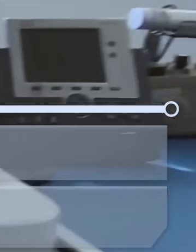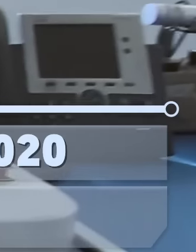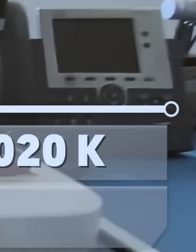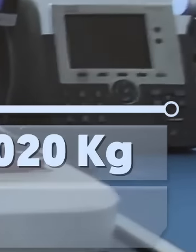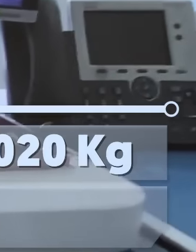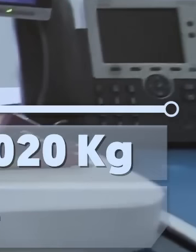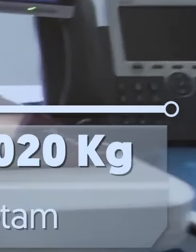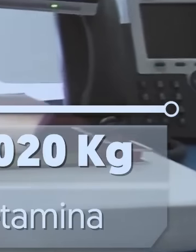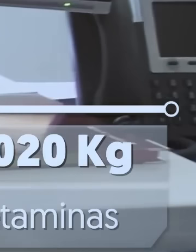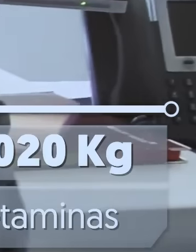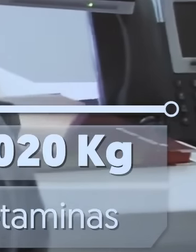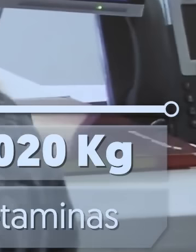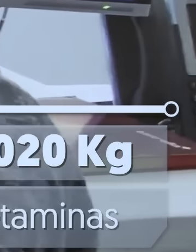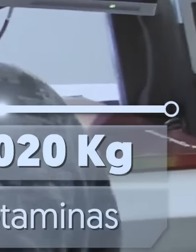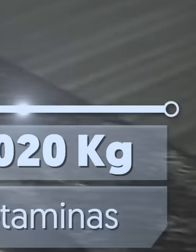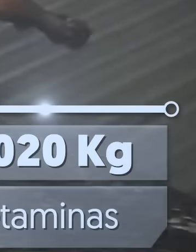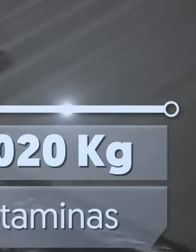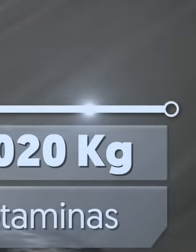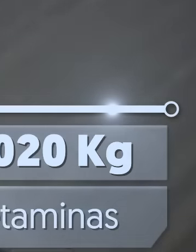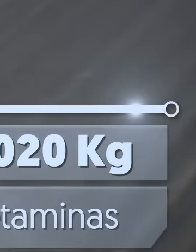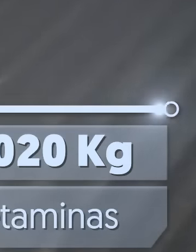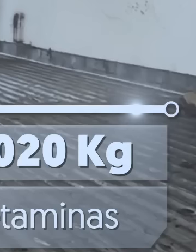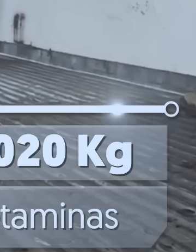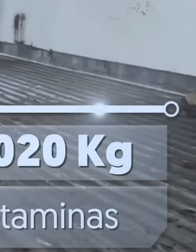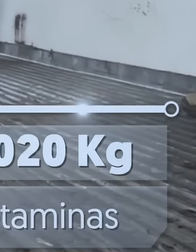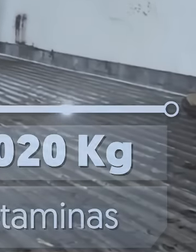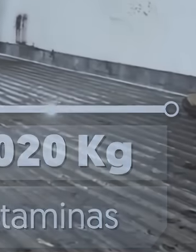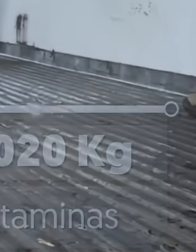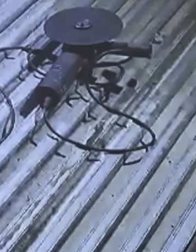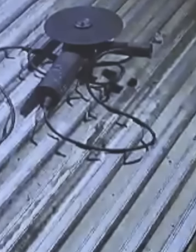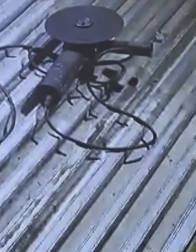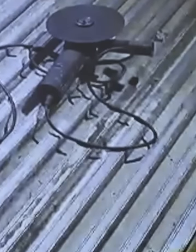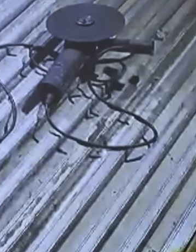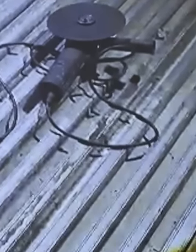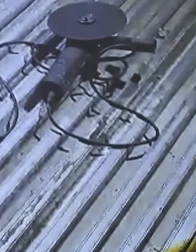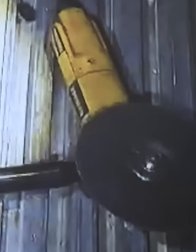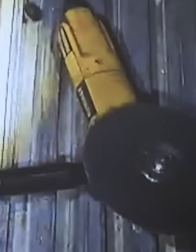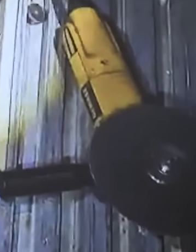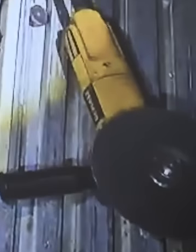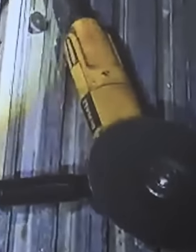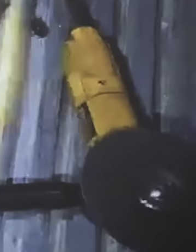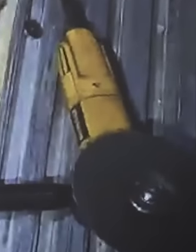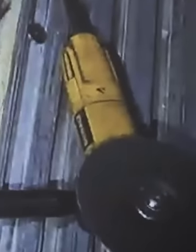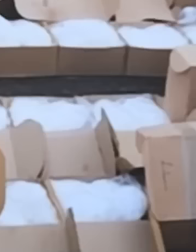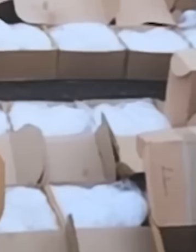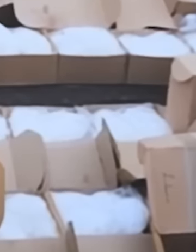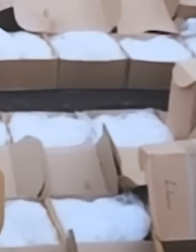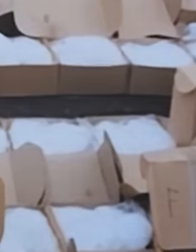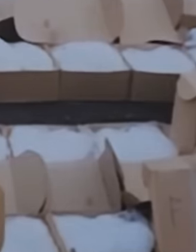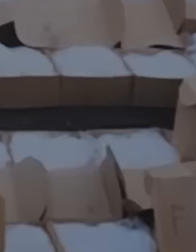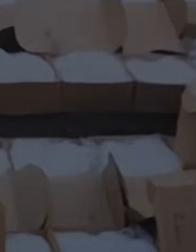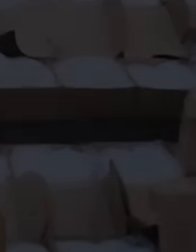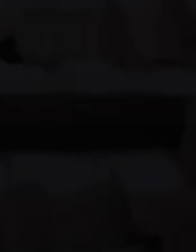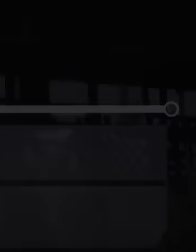destacar la diplomacia y el respeto a los derechos humanos en este proceso. A solicitud expresa del Departamento de Justicia de los